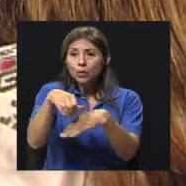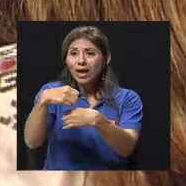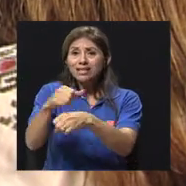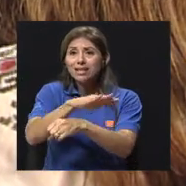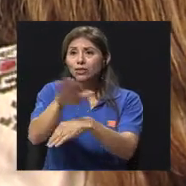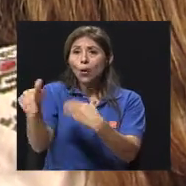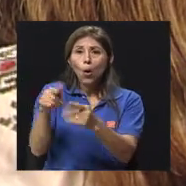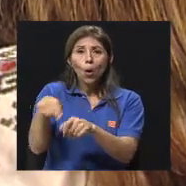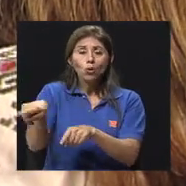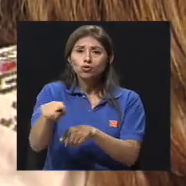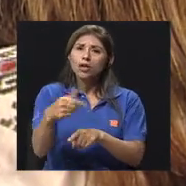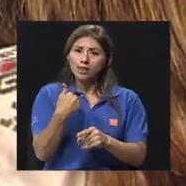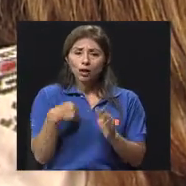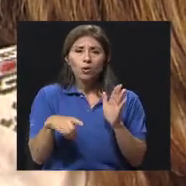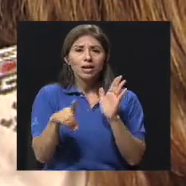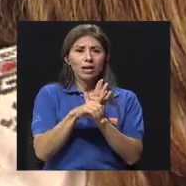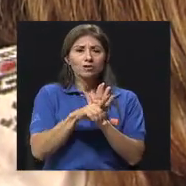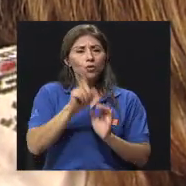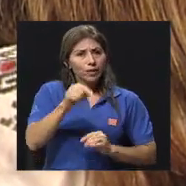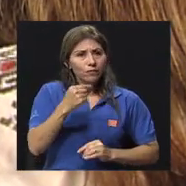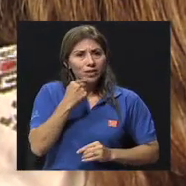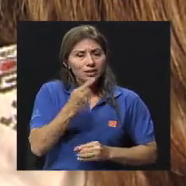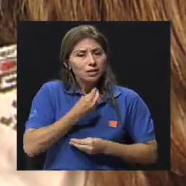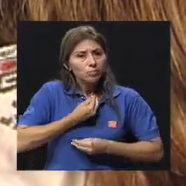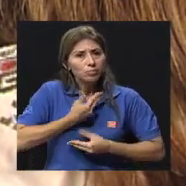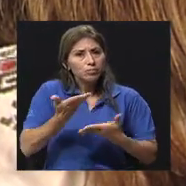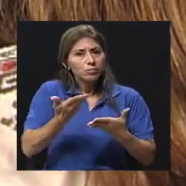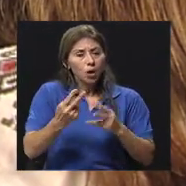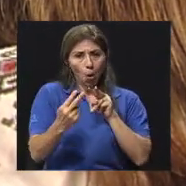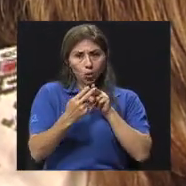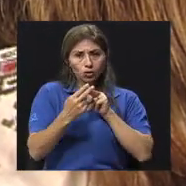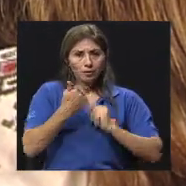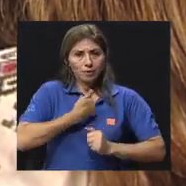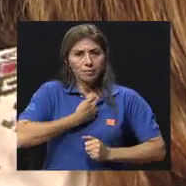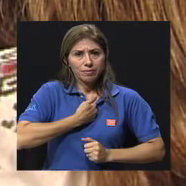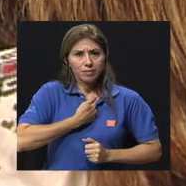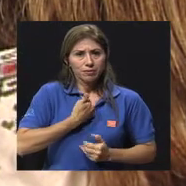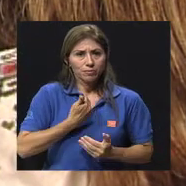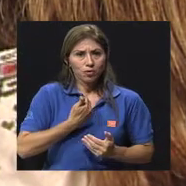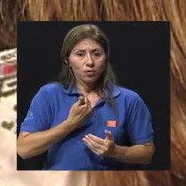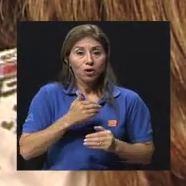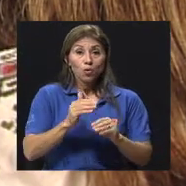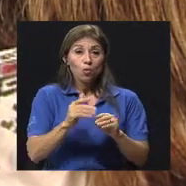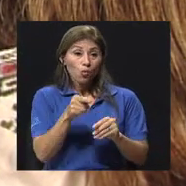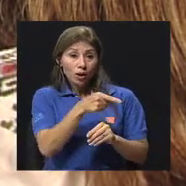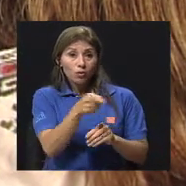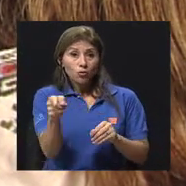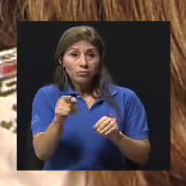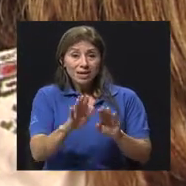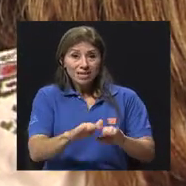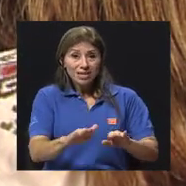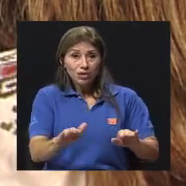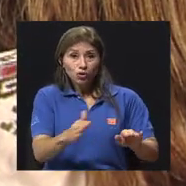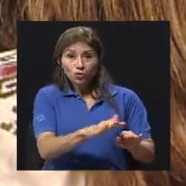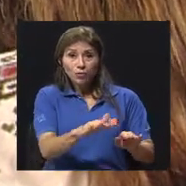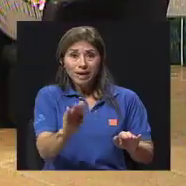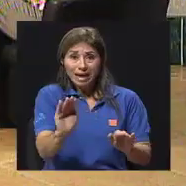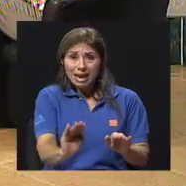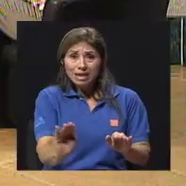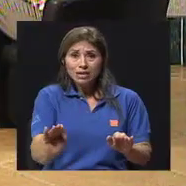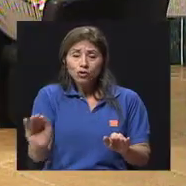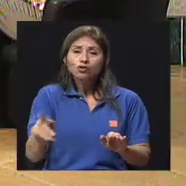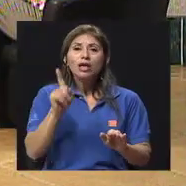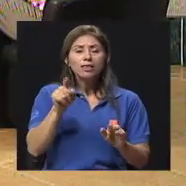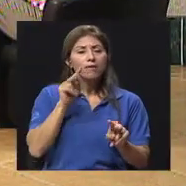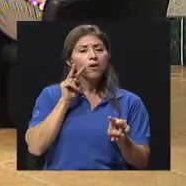lo otro. Pero tengo que aprender a conocerme a mí mismo. Y cuando están pequeños, tengo que empezar a conocerlos a ellos para inducirlos en